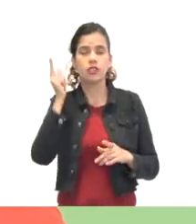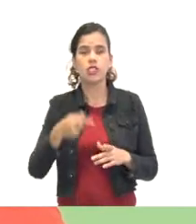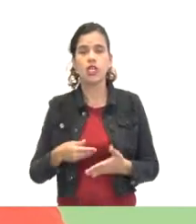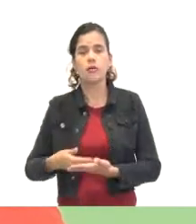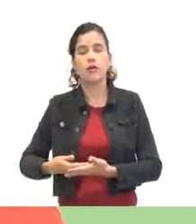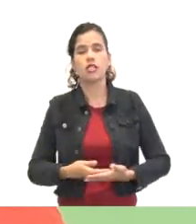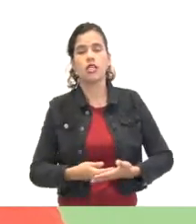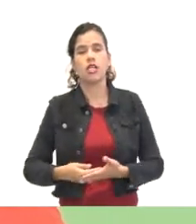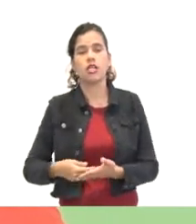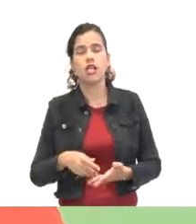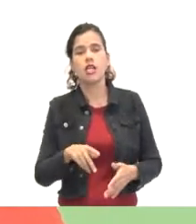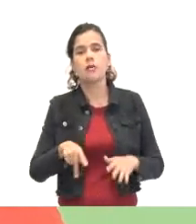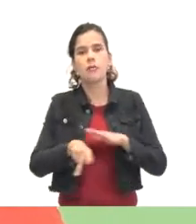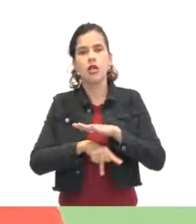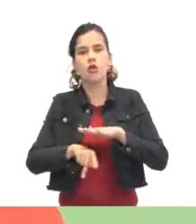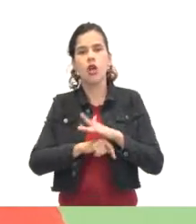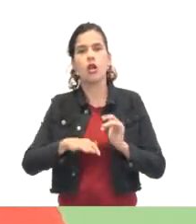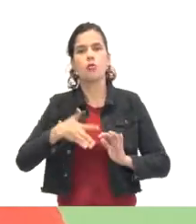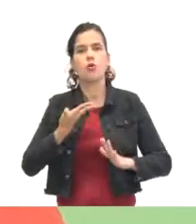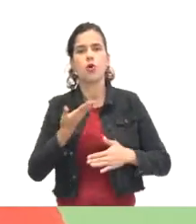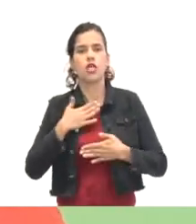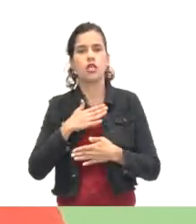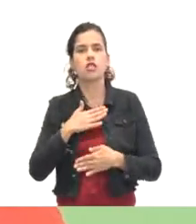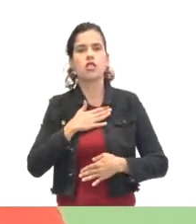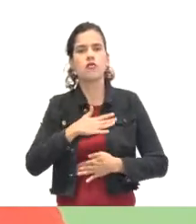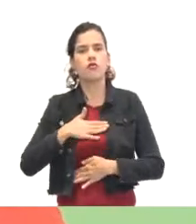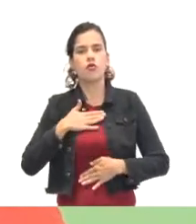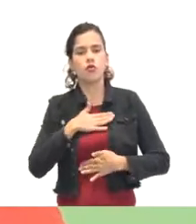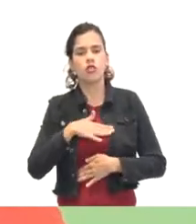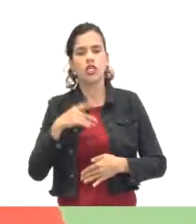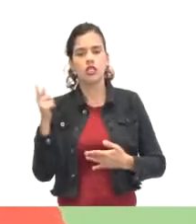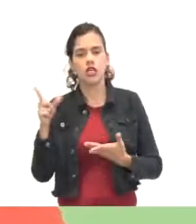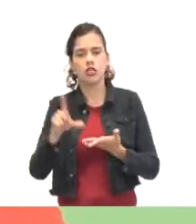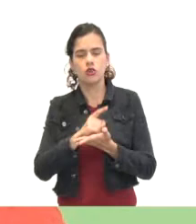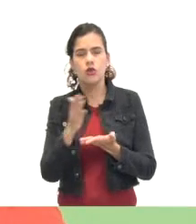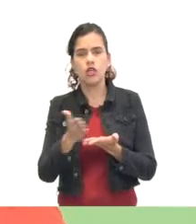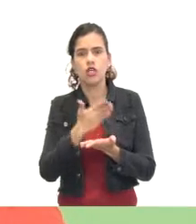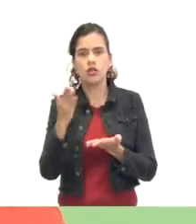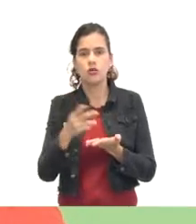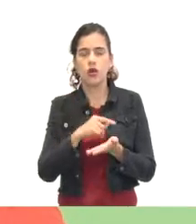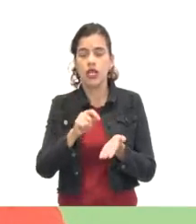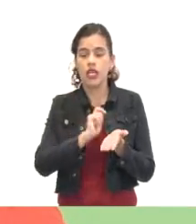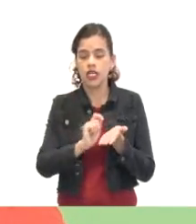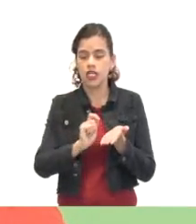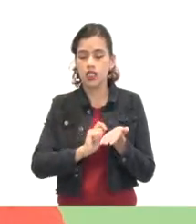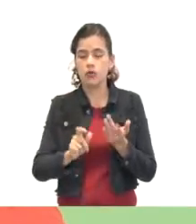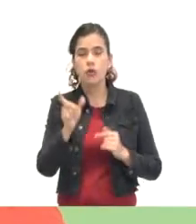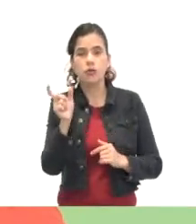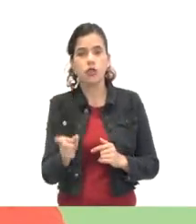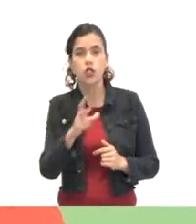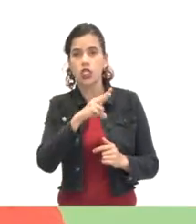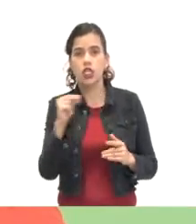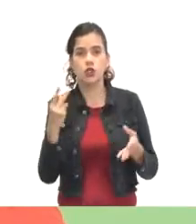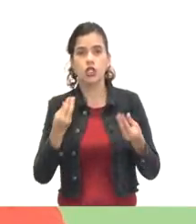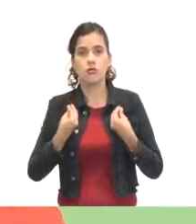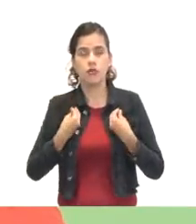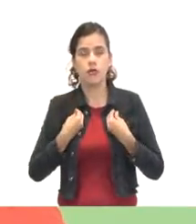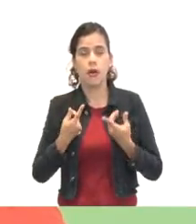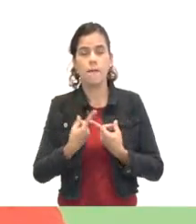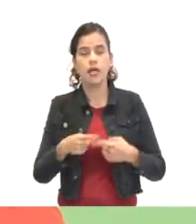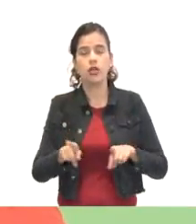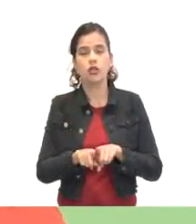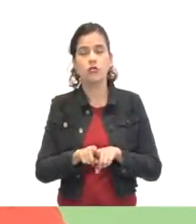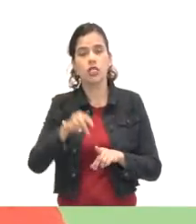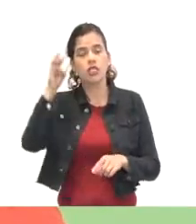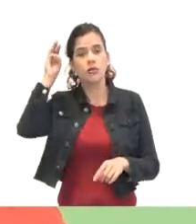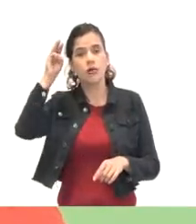preescolar pueden disfrutar de estas valiosas joyas, escrito por personas que ya no están acá, pero también de